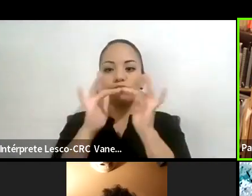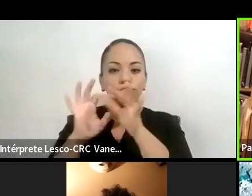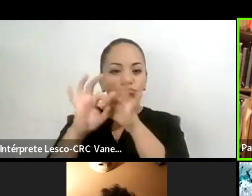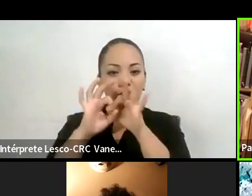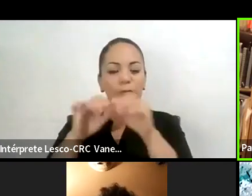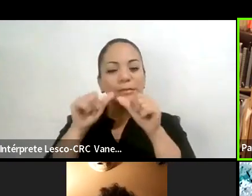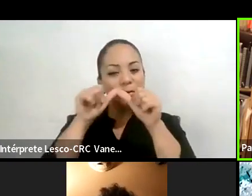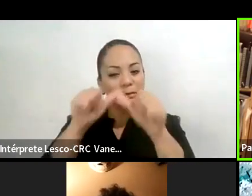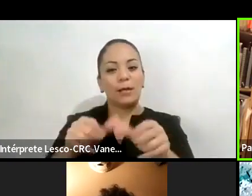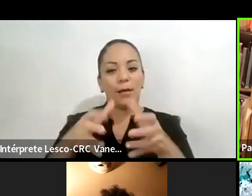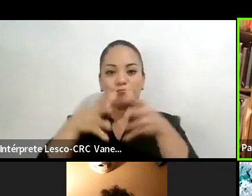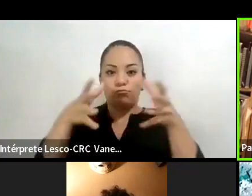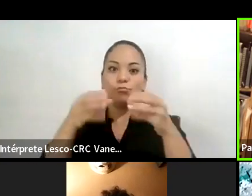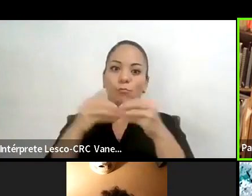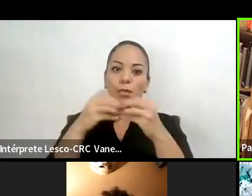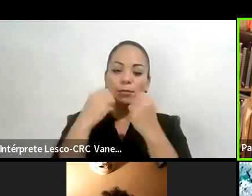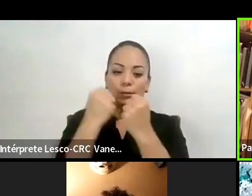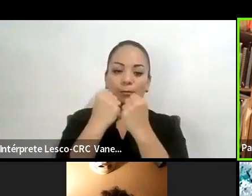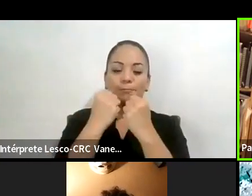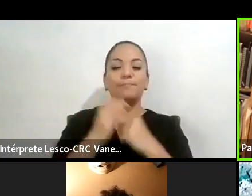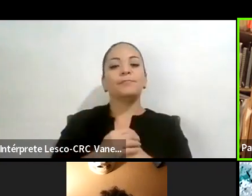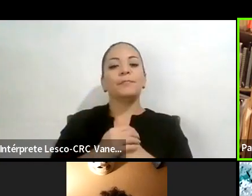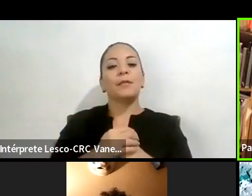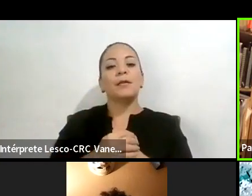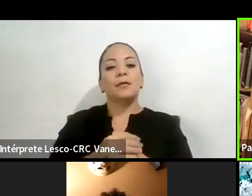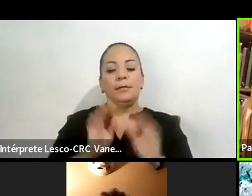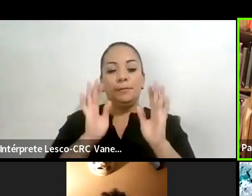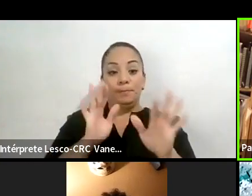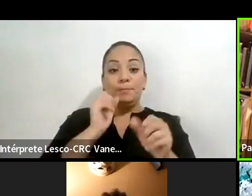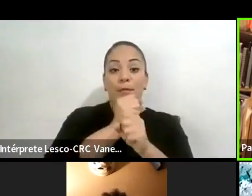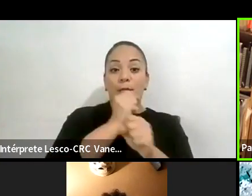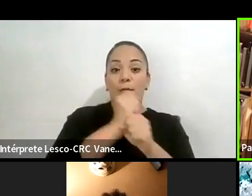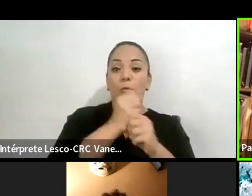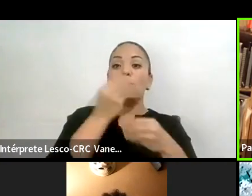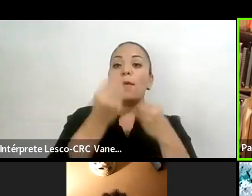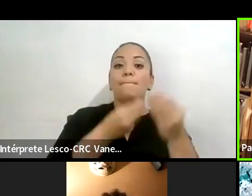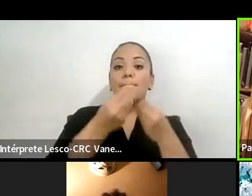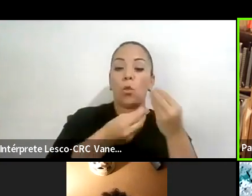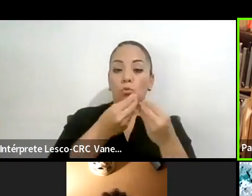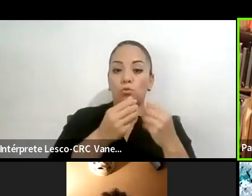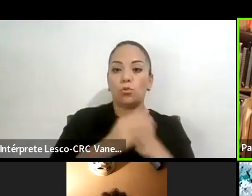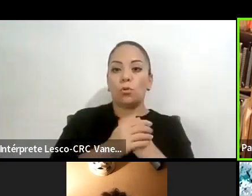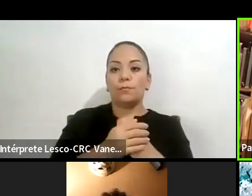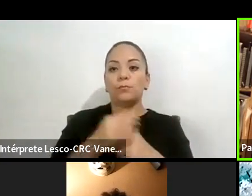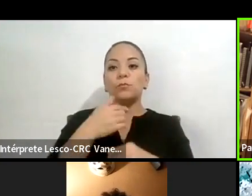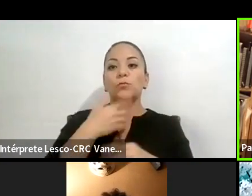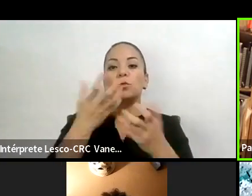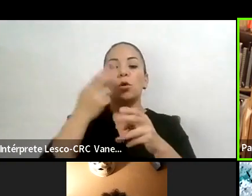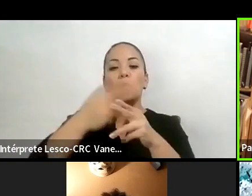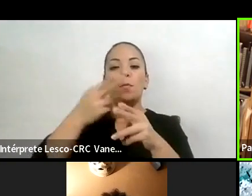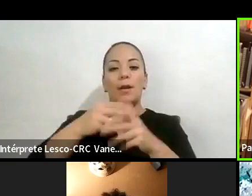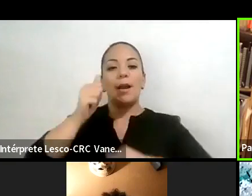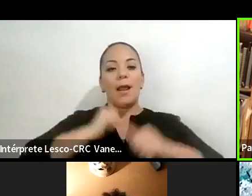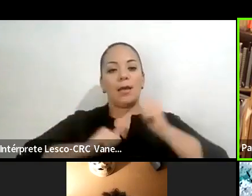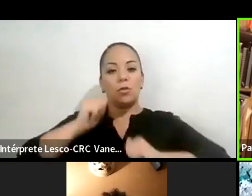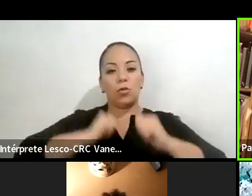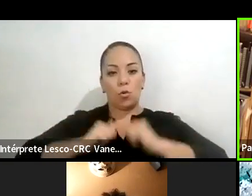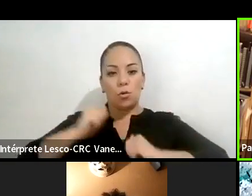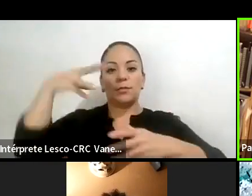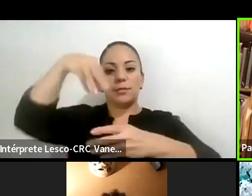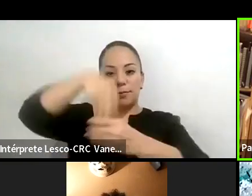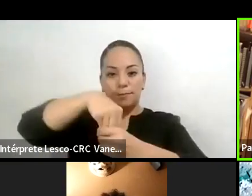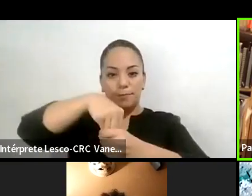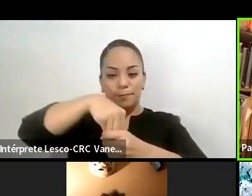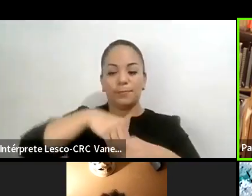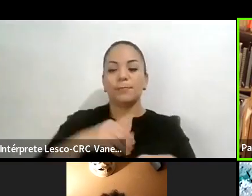fortaleciéndose. El trabajo de producción, yo quisiera nombrar a los actores y actrices que estuvieron